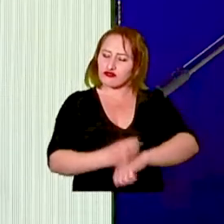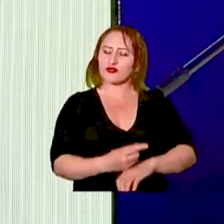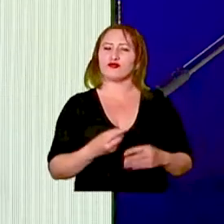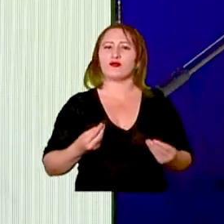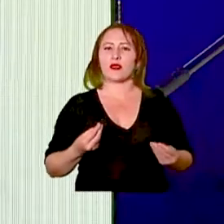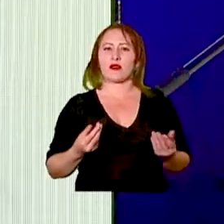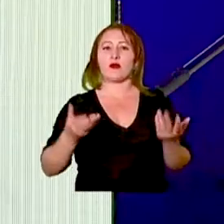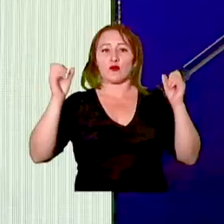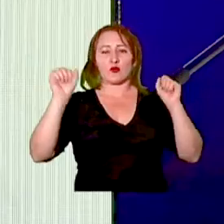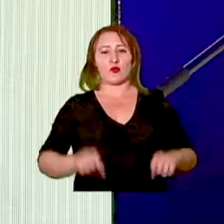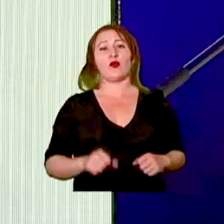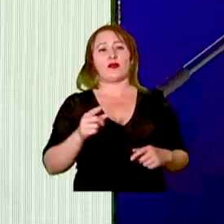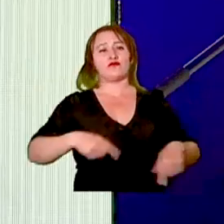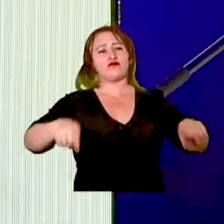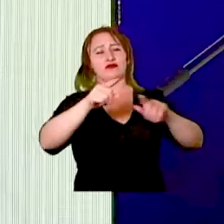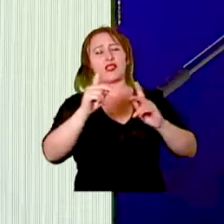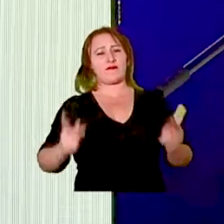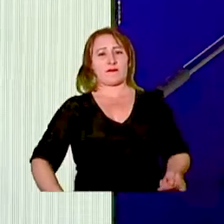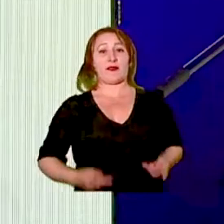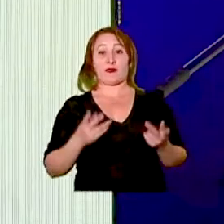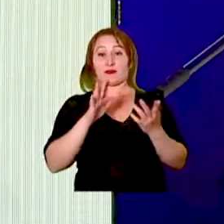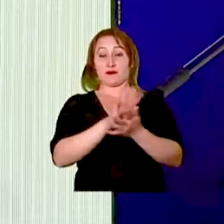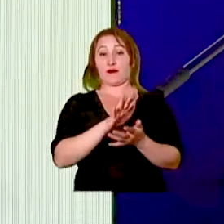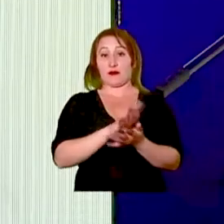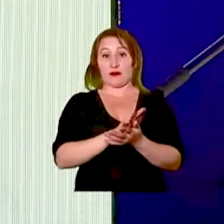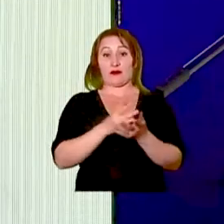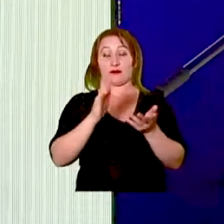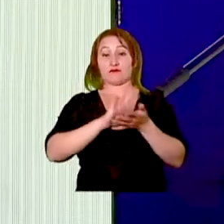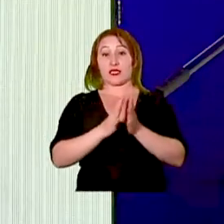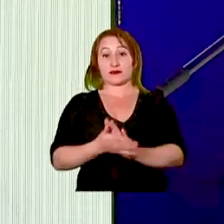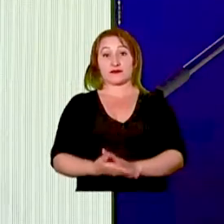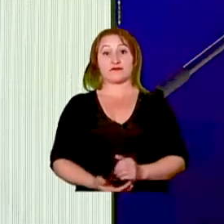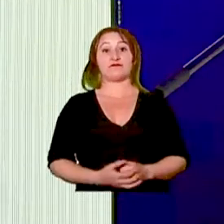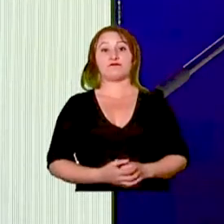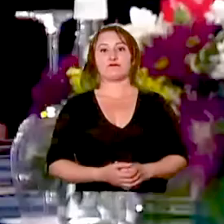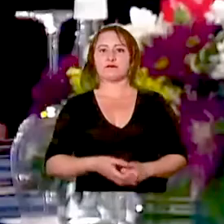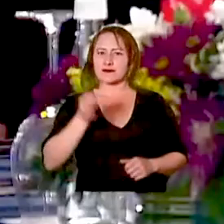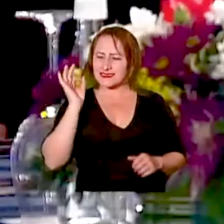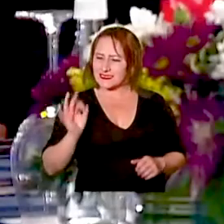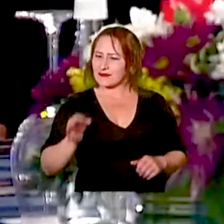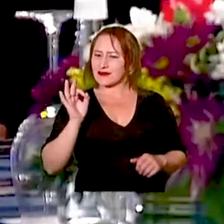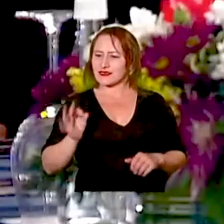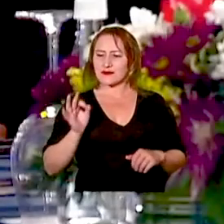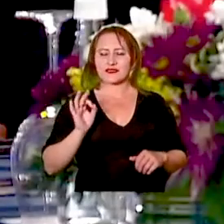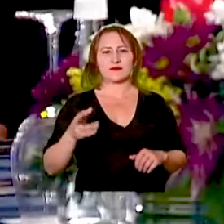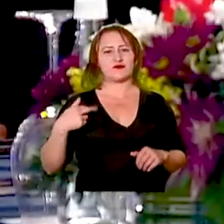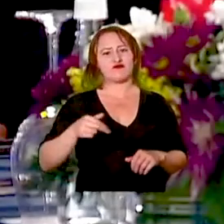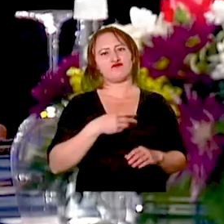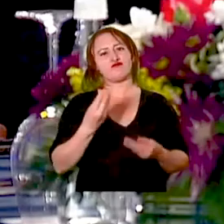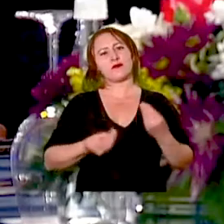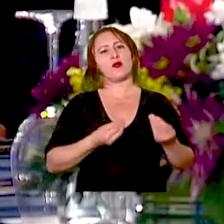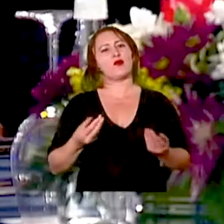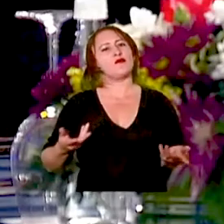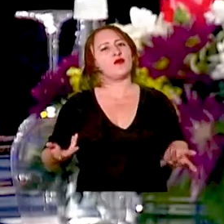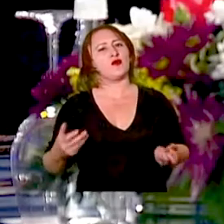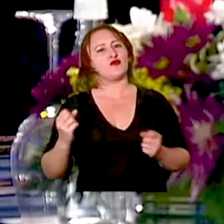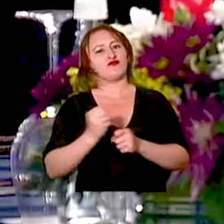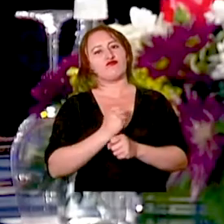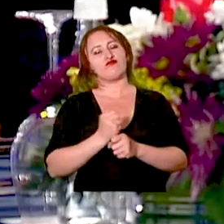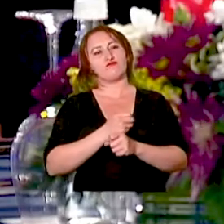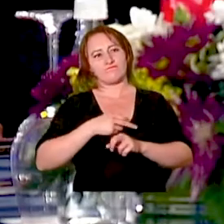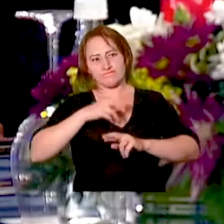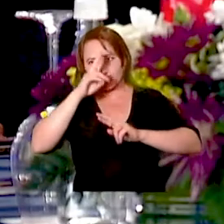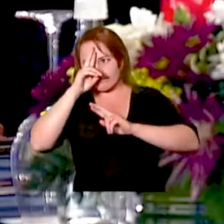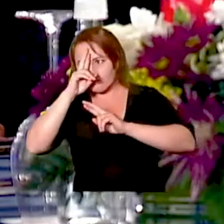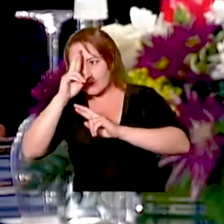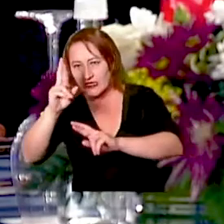que tengan una vida tranquila y una vida en paz. Y siempre lo haremos trabajando con el respeto